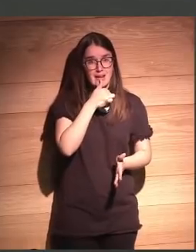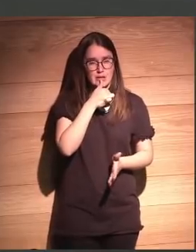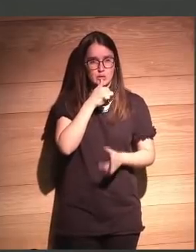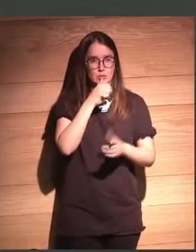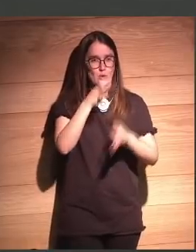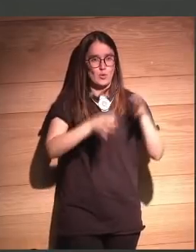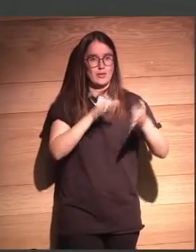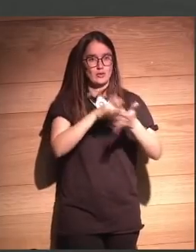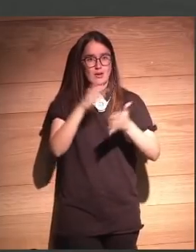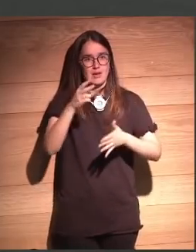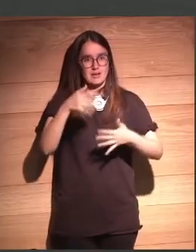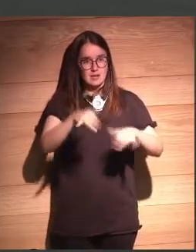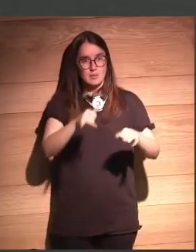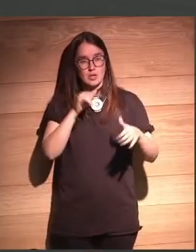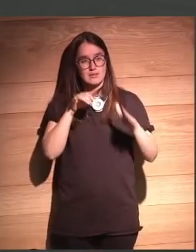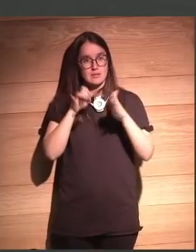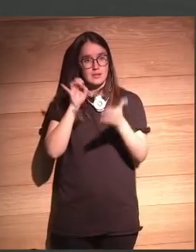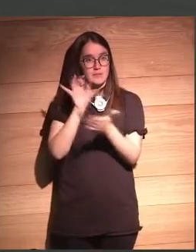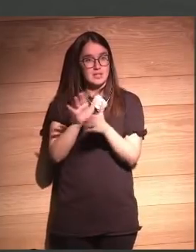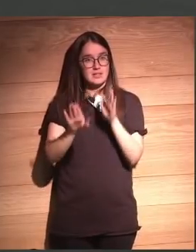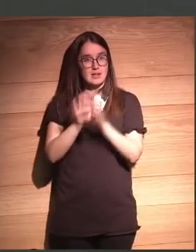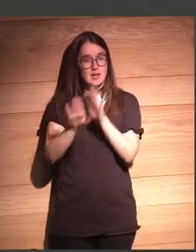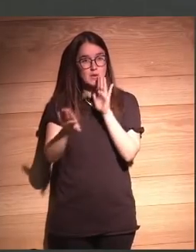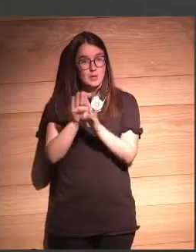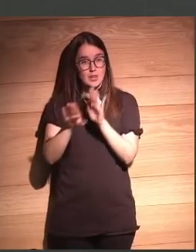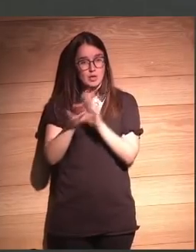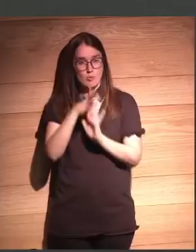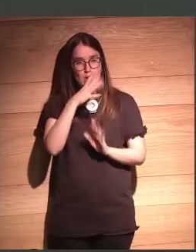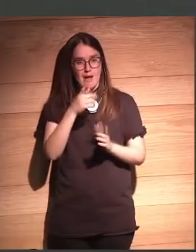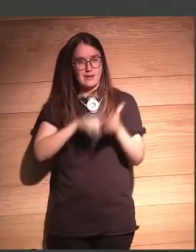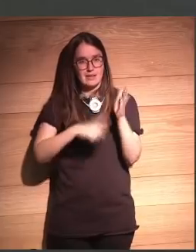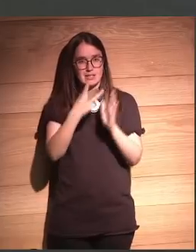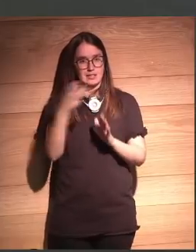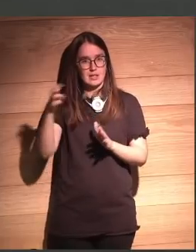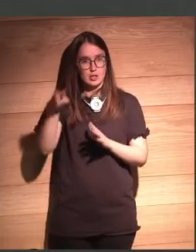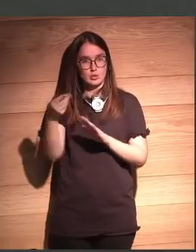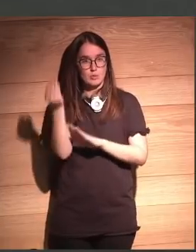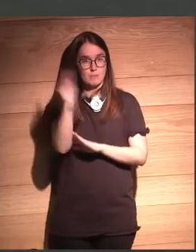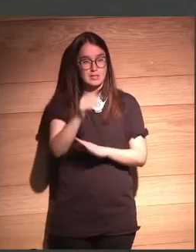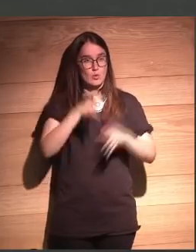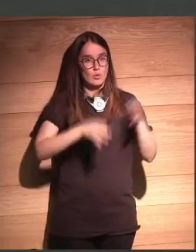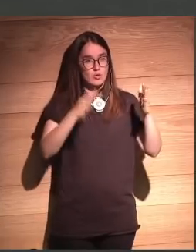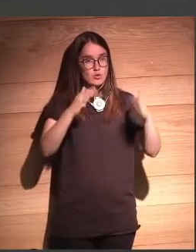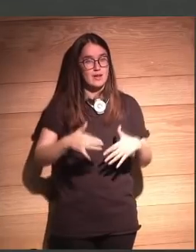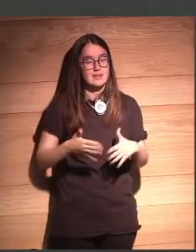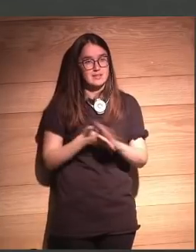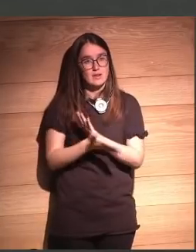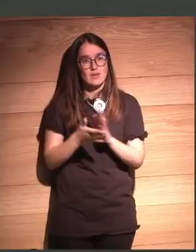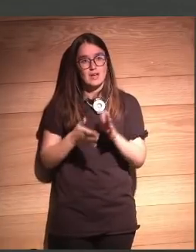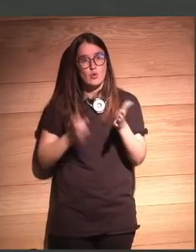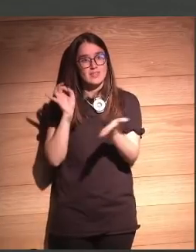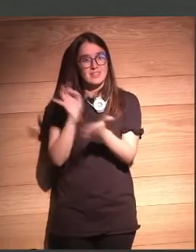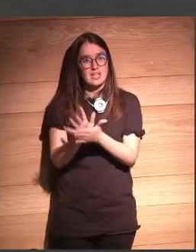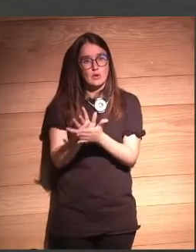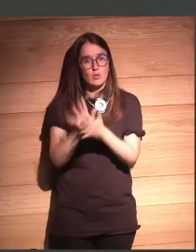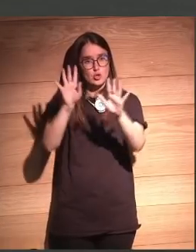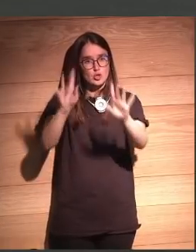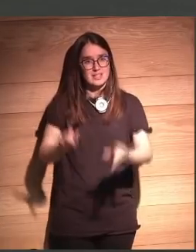juzgados. Porque cuando echan al vecino porque le suben el alquiler 300 euros, no va al juzgado. Por tanto, es un desahucio,